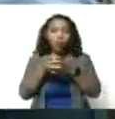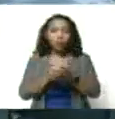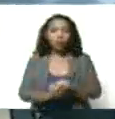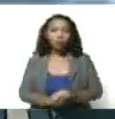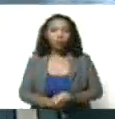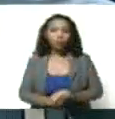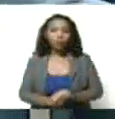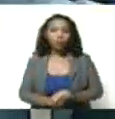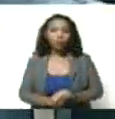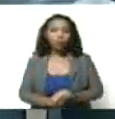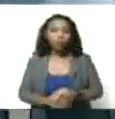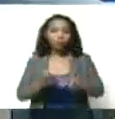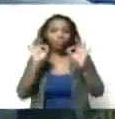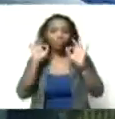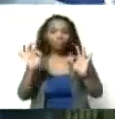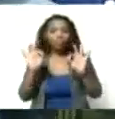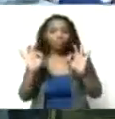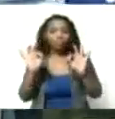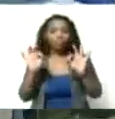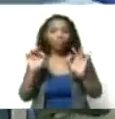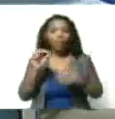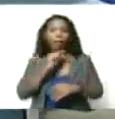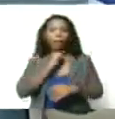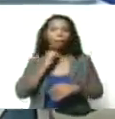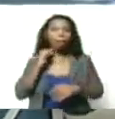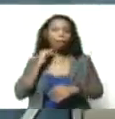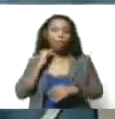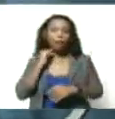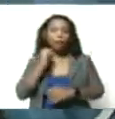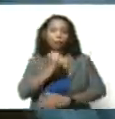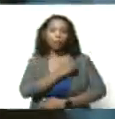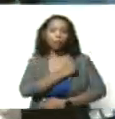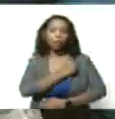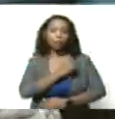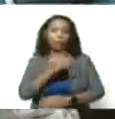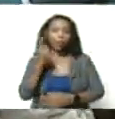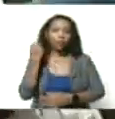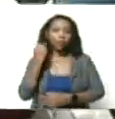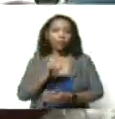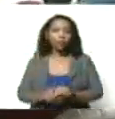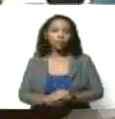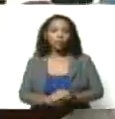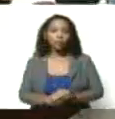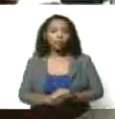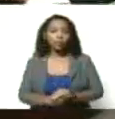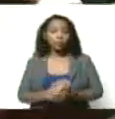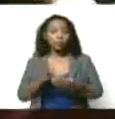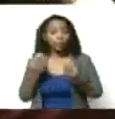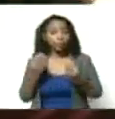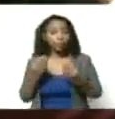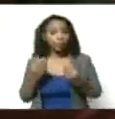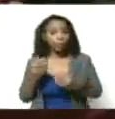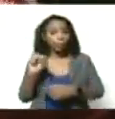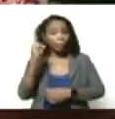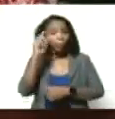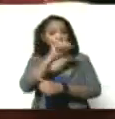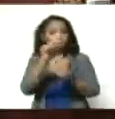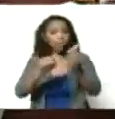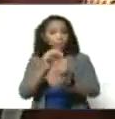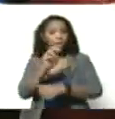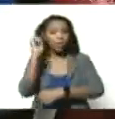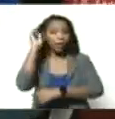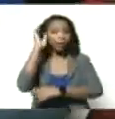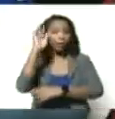generaciones, puntualizaba el padre Numa Molina. En tanto, el primer vicepresidente de la